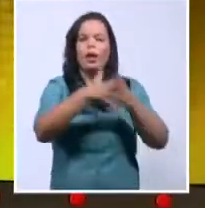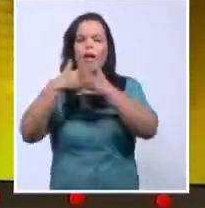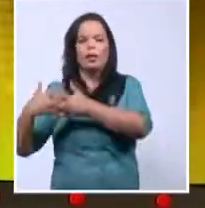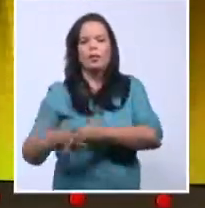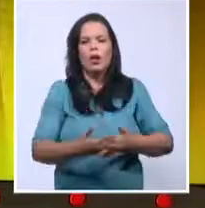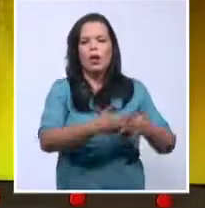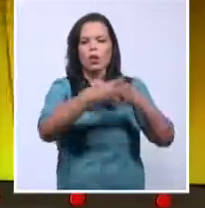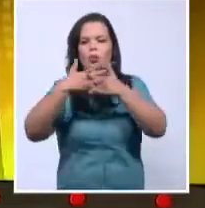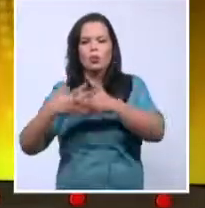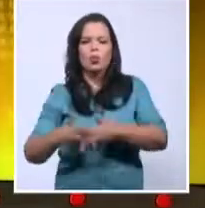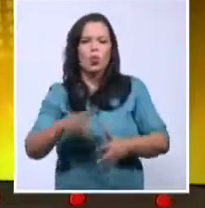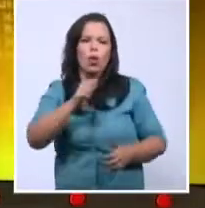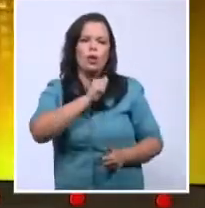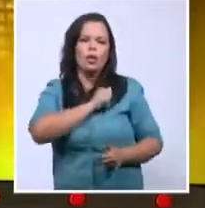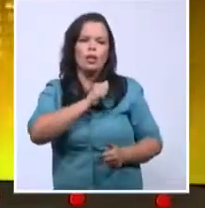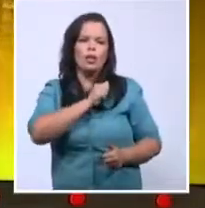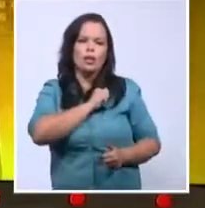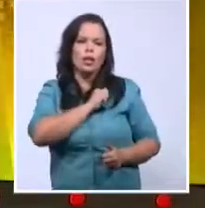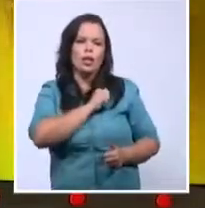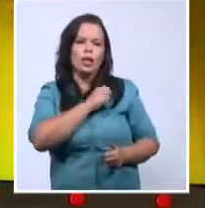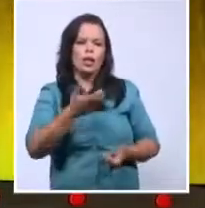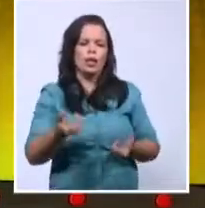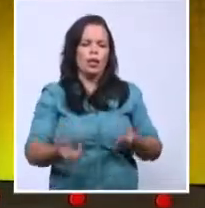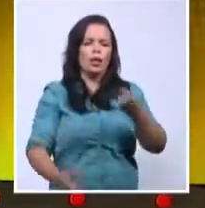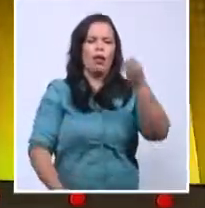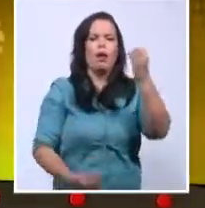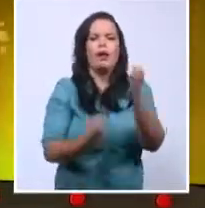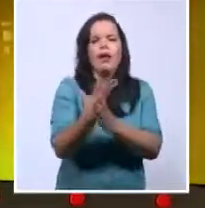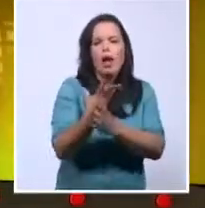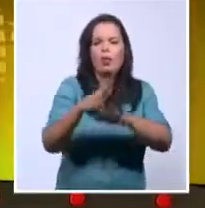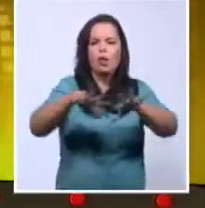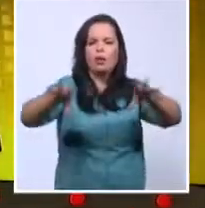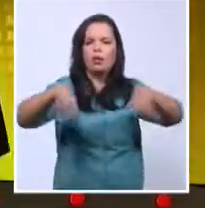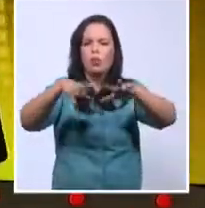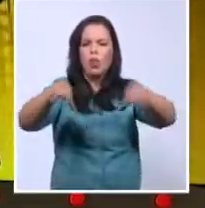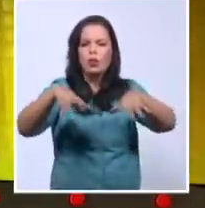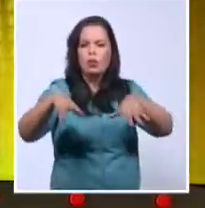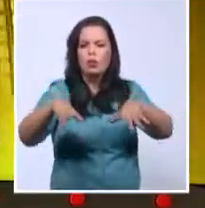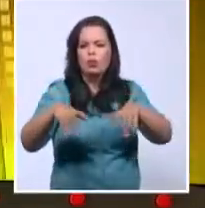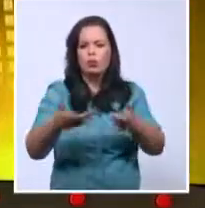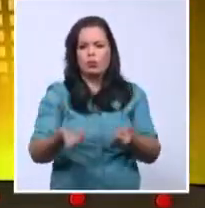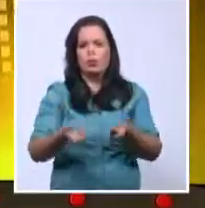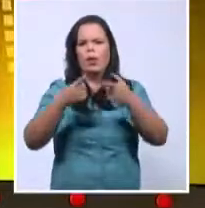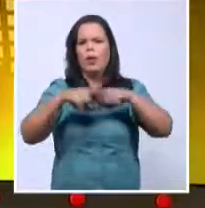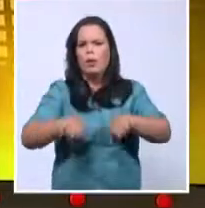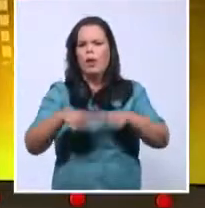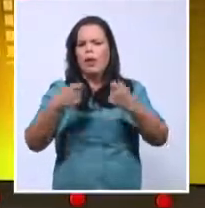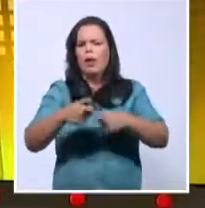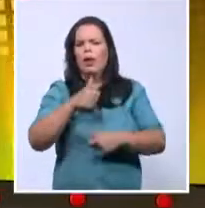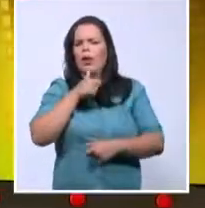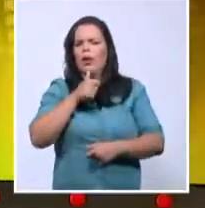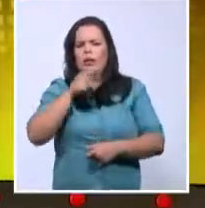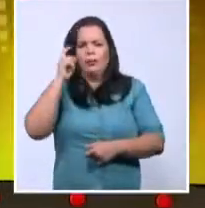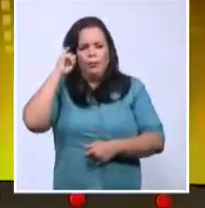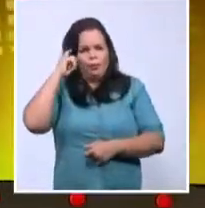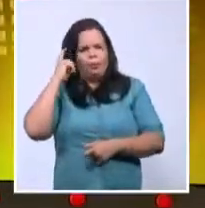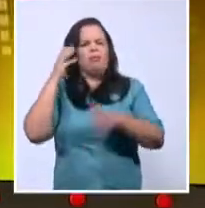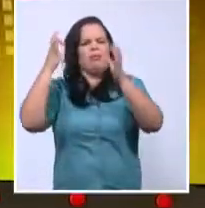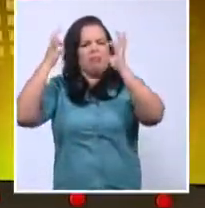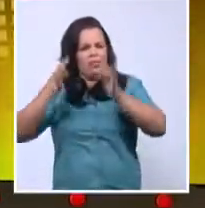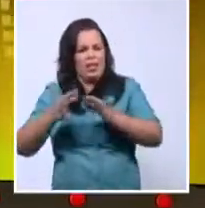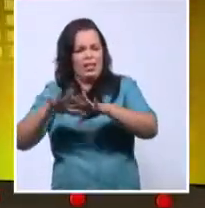esa percepción de una realidad que no existe, y usted comienza a mirar, a preguntarse qué es lo que está pasando, porque lo que leo no se parece a lo que